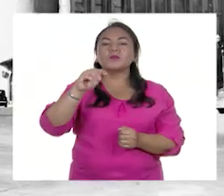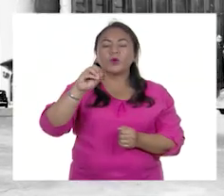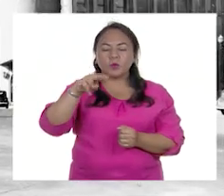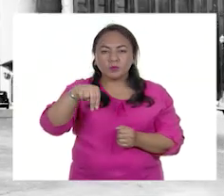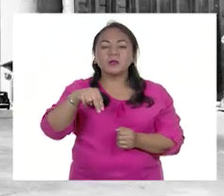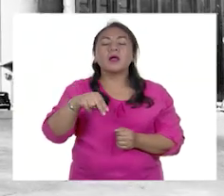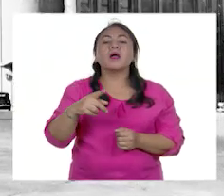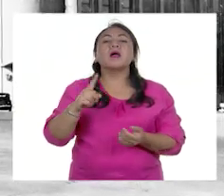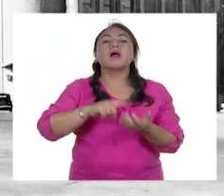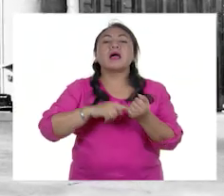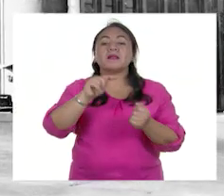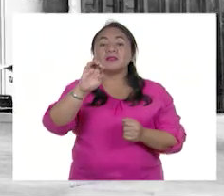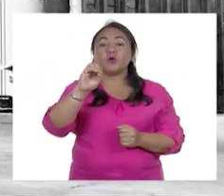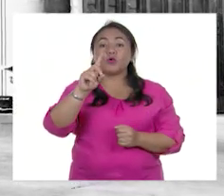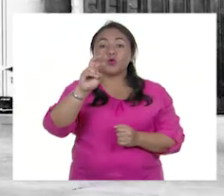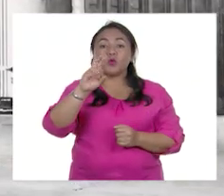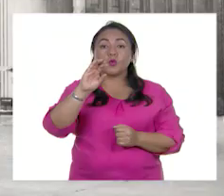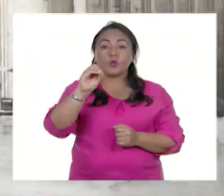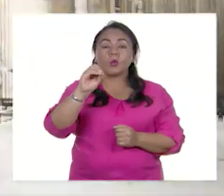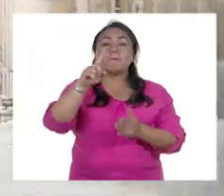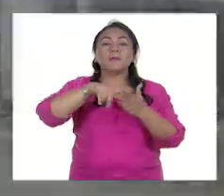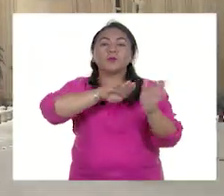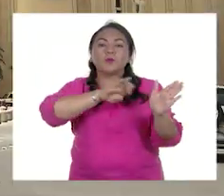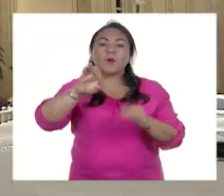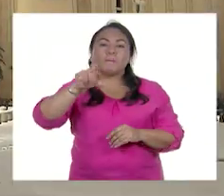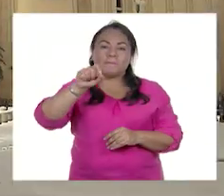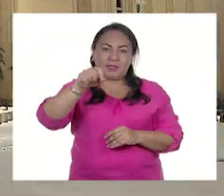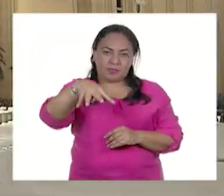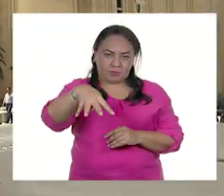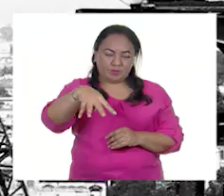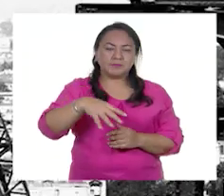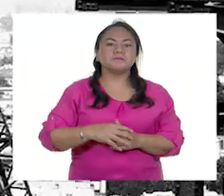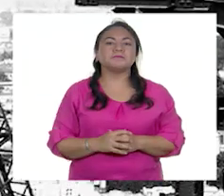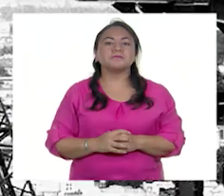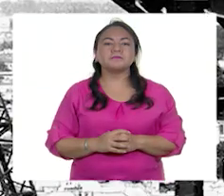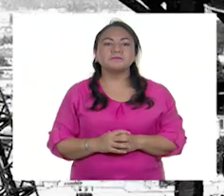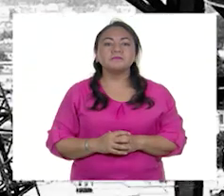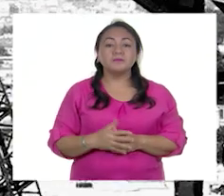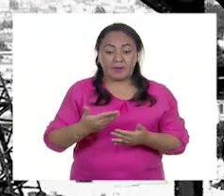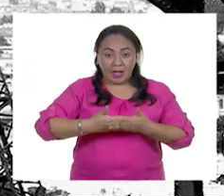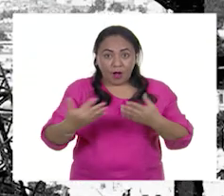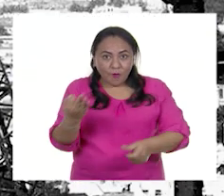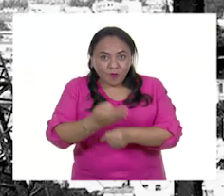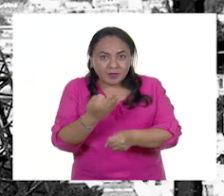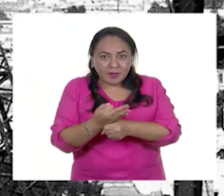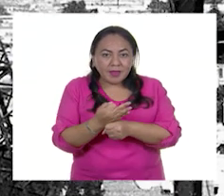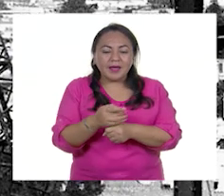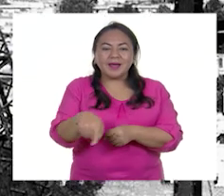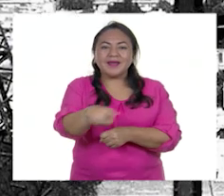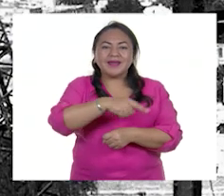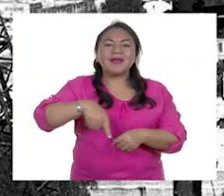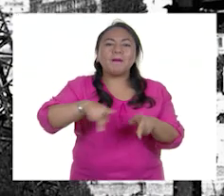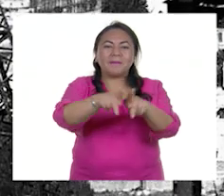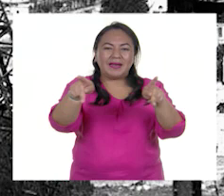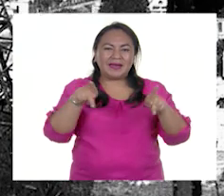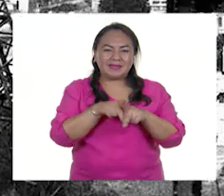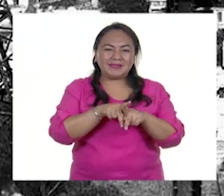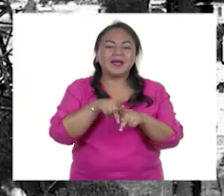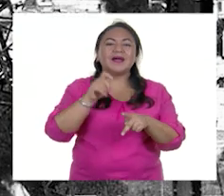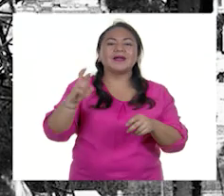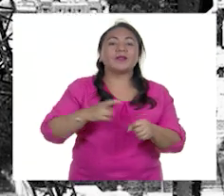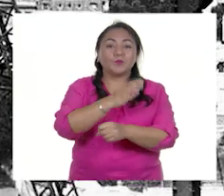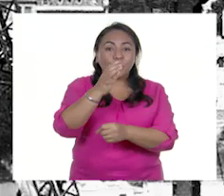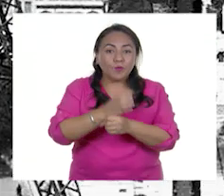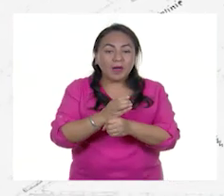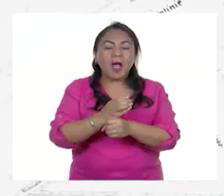y Teodoro Cunhart en 1929. El sitio que hoy conocemos como Plaza de la República fue parte del